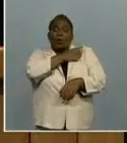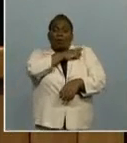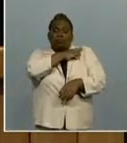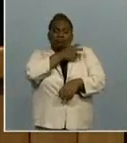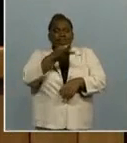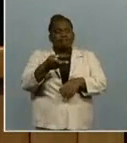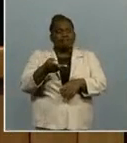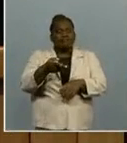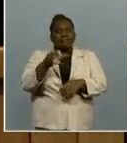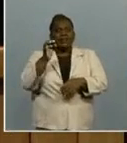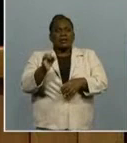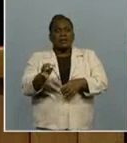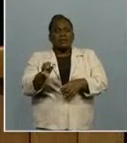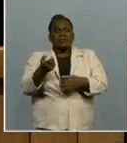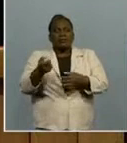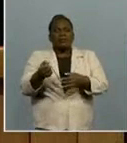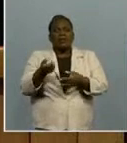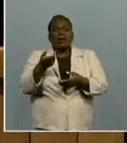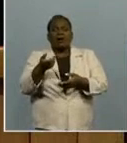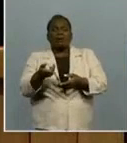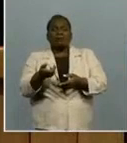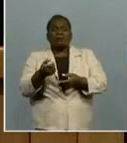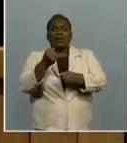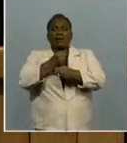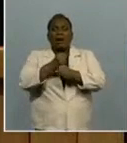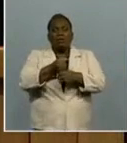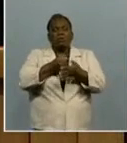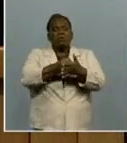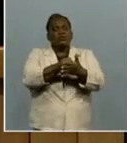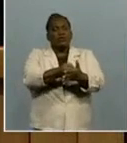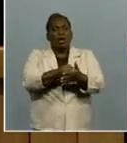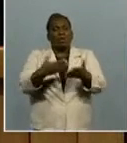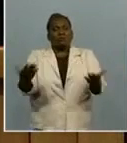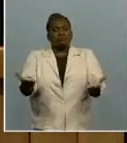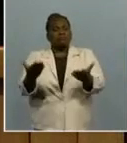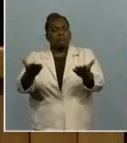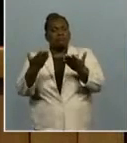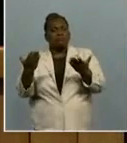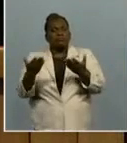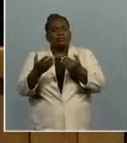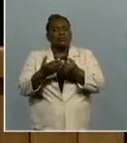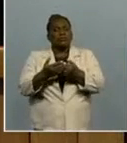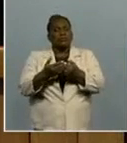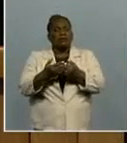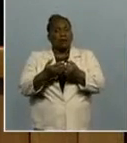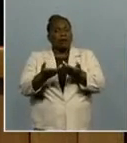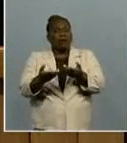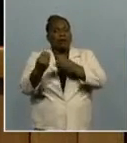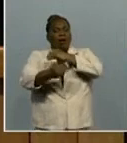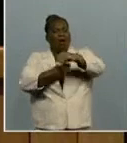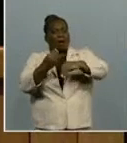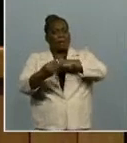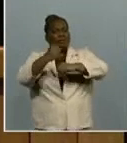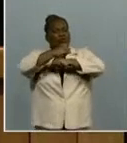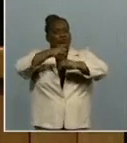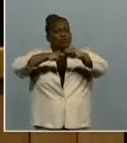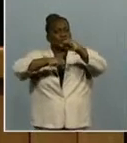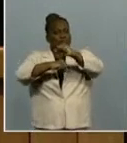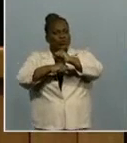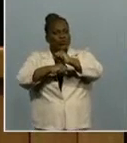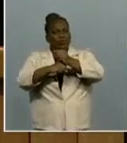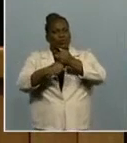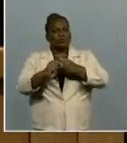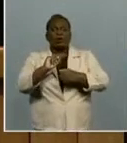forjando consenso ha encabezado impulsado y estimulado profundos y necesarios cambios estructurales y